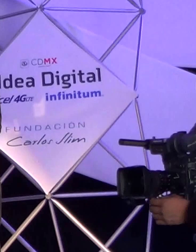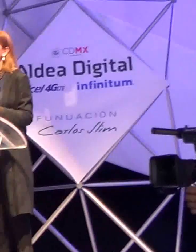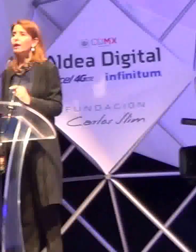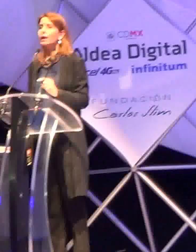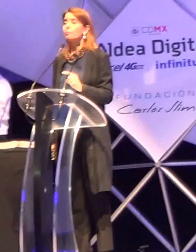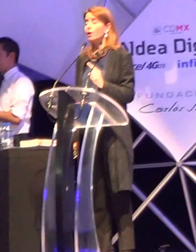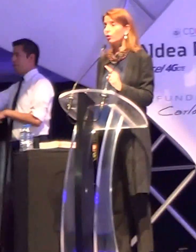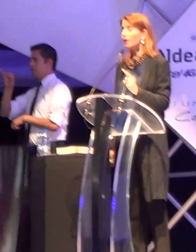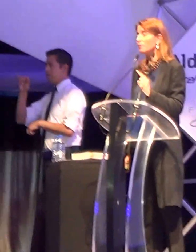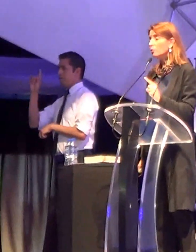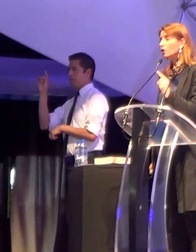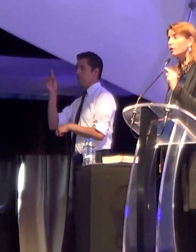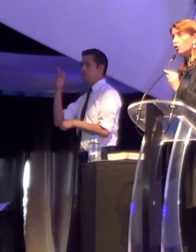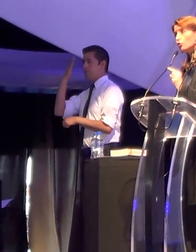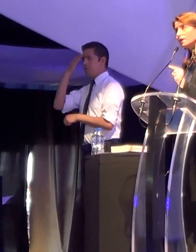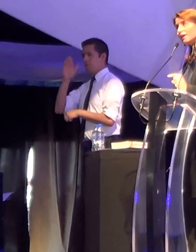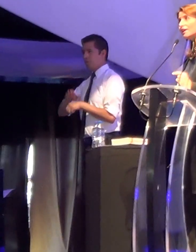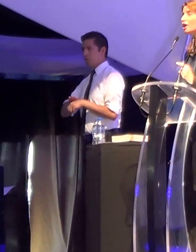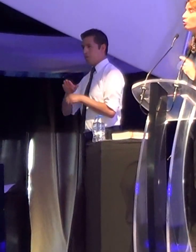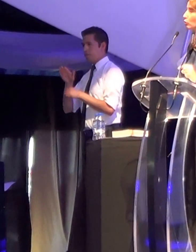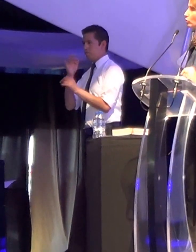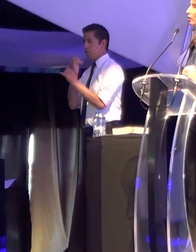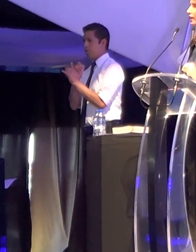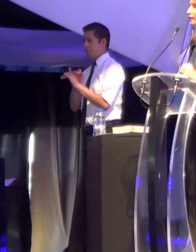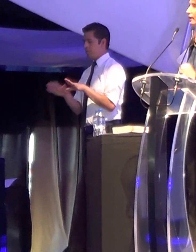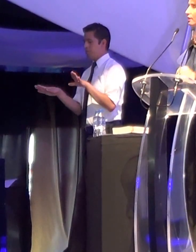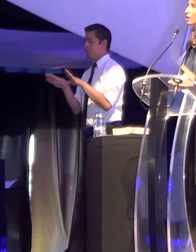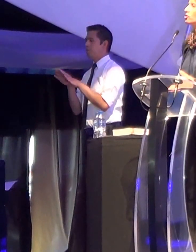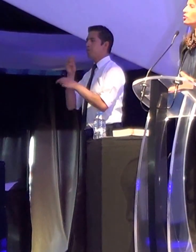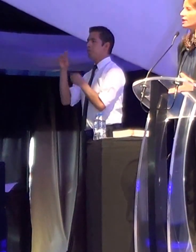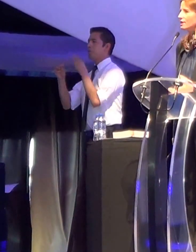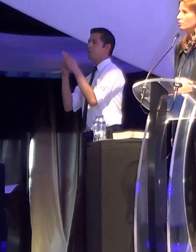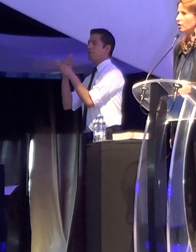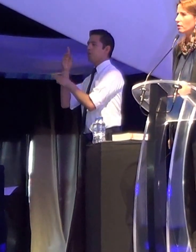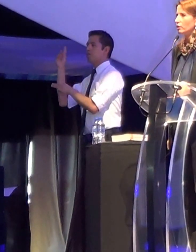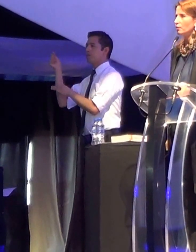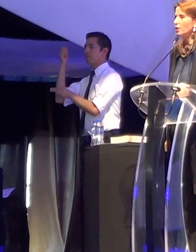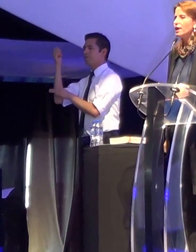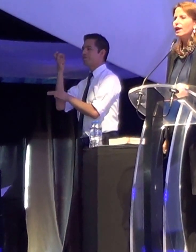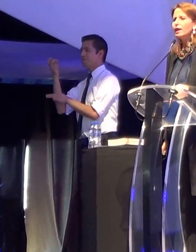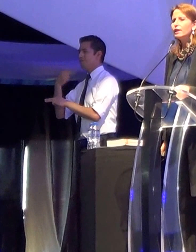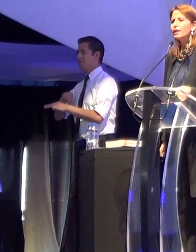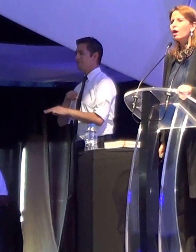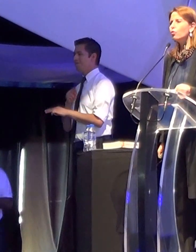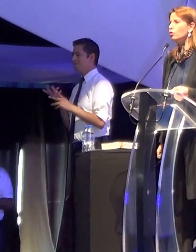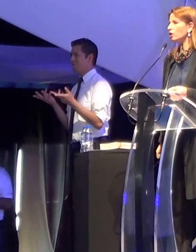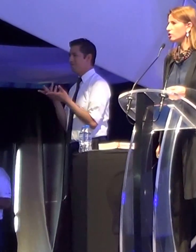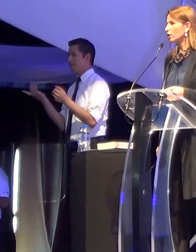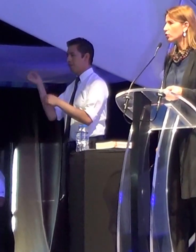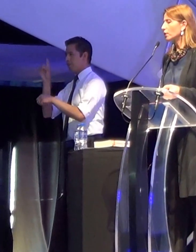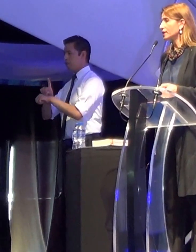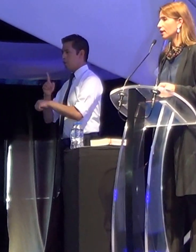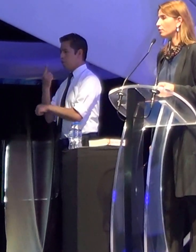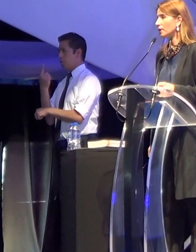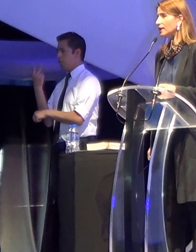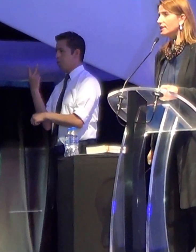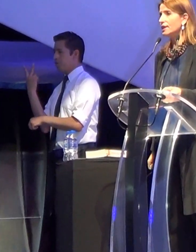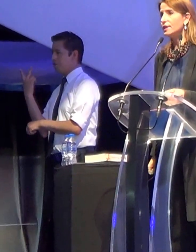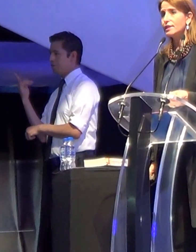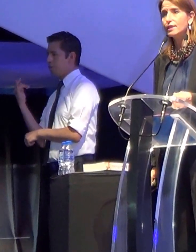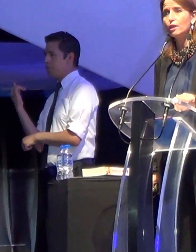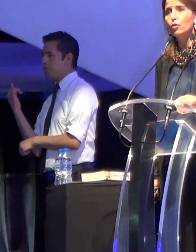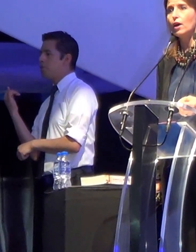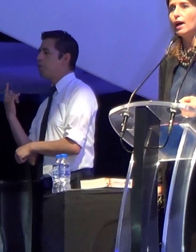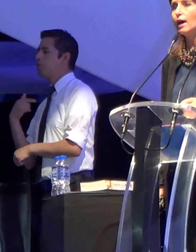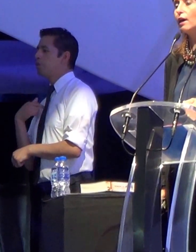digital, la memoria documental en un mundo digital, y eso es lo que estamos haciendo. El día 1 y 2 de julio he estado en París